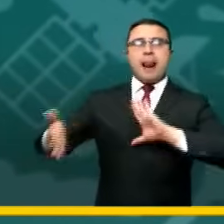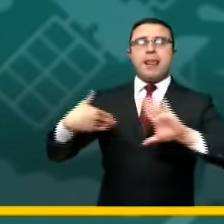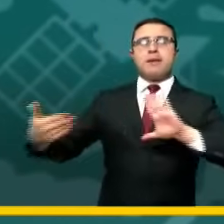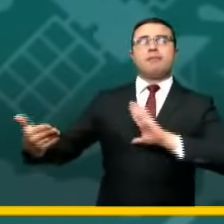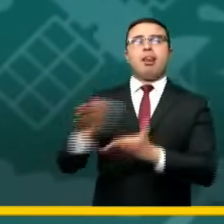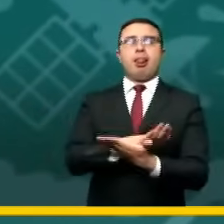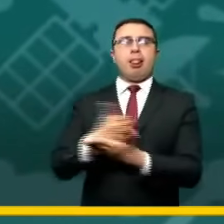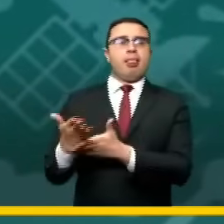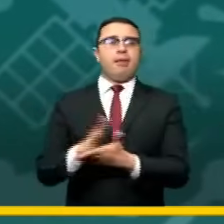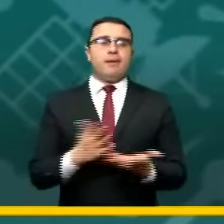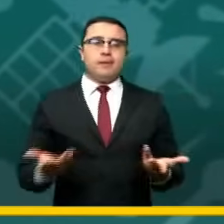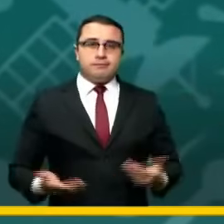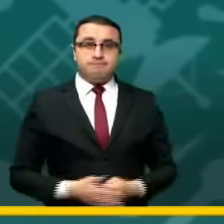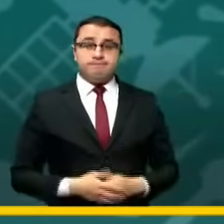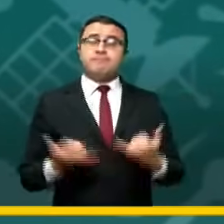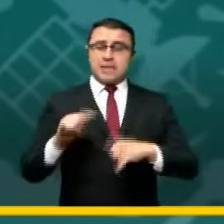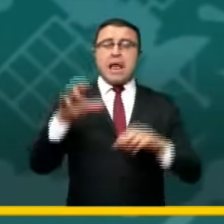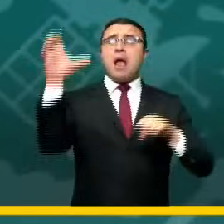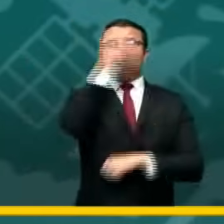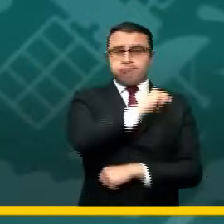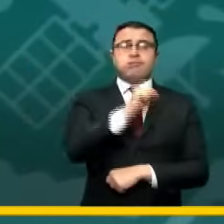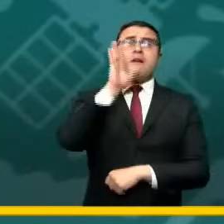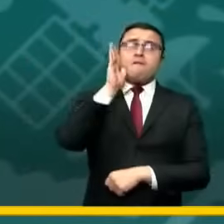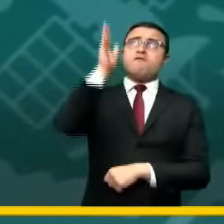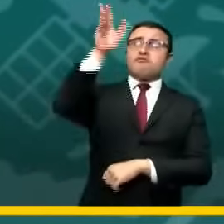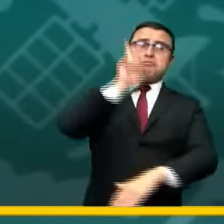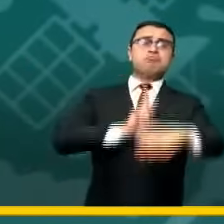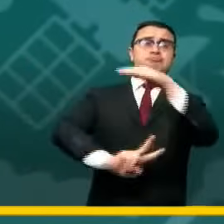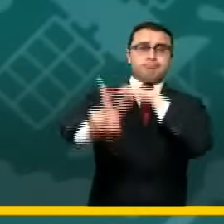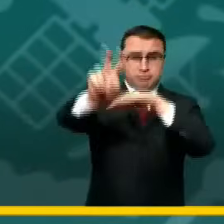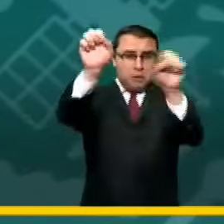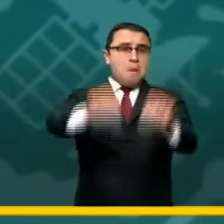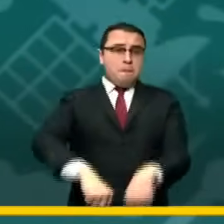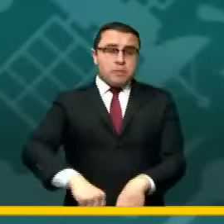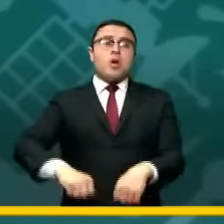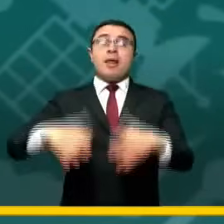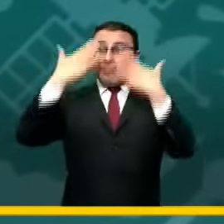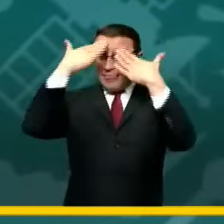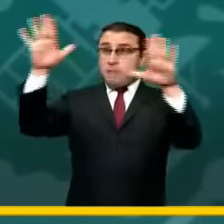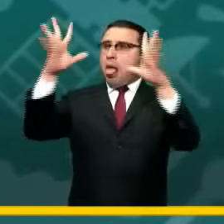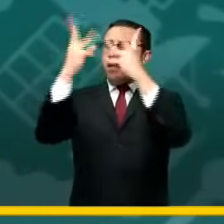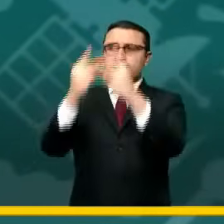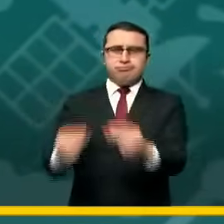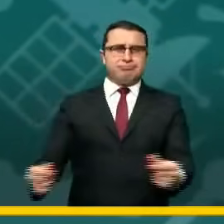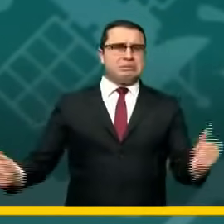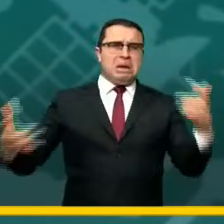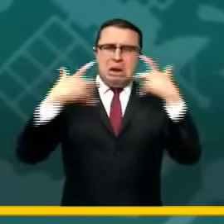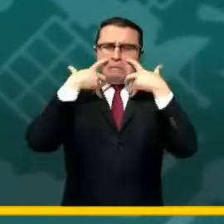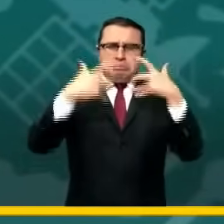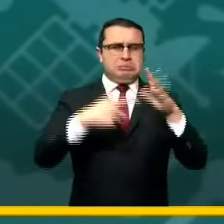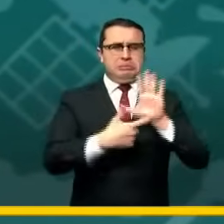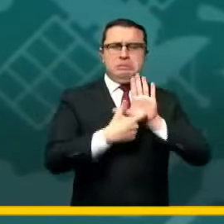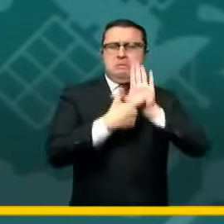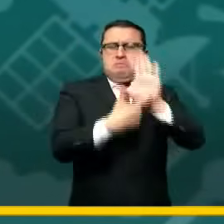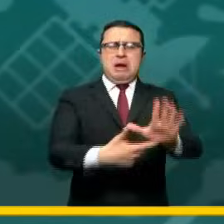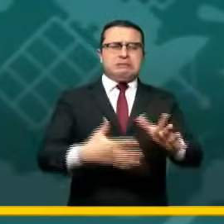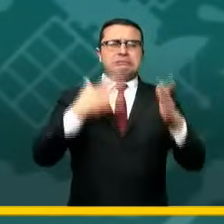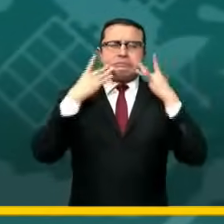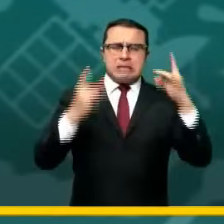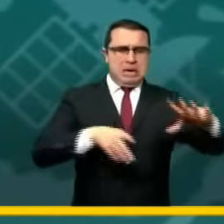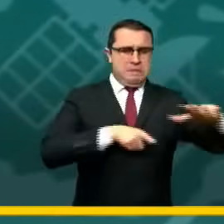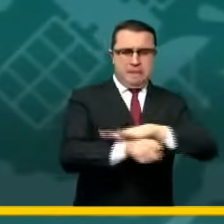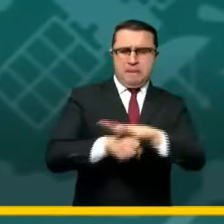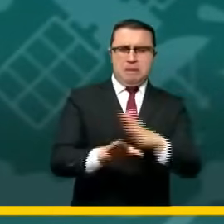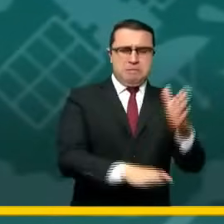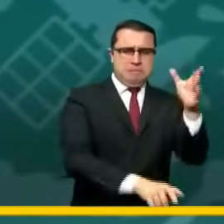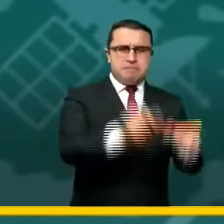futuro, el cierre de la democracia, su final y la barbarie desatada contra nuestros pueblos,